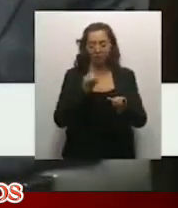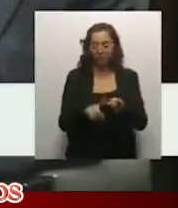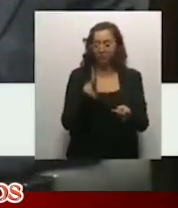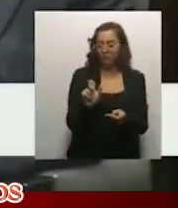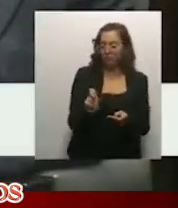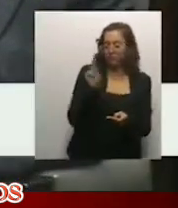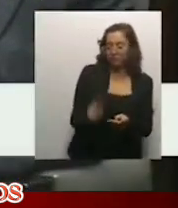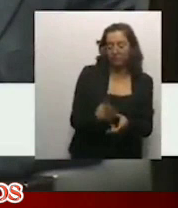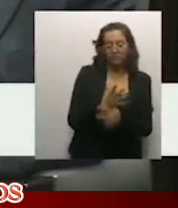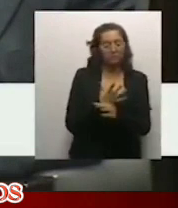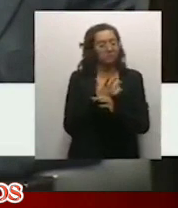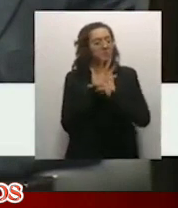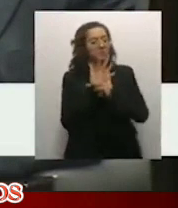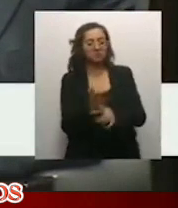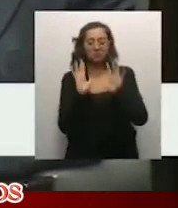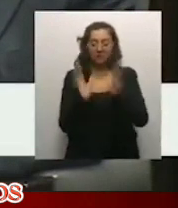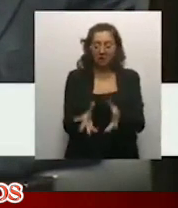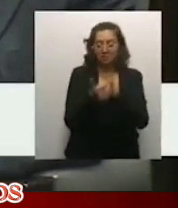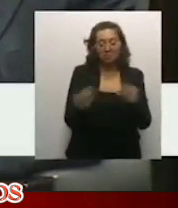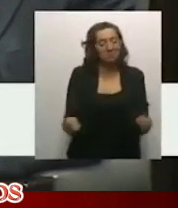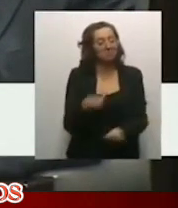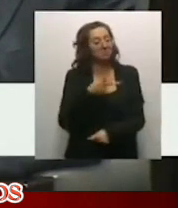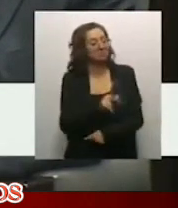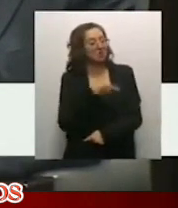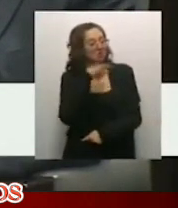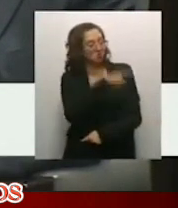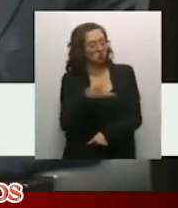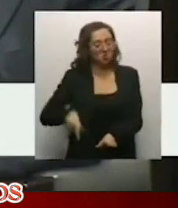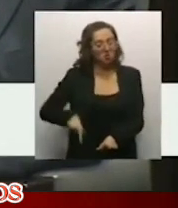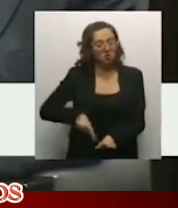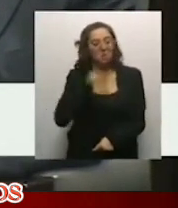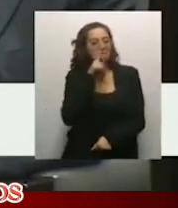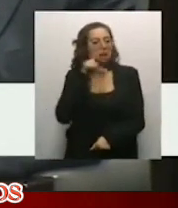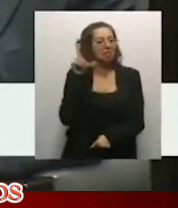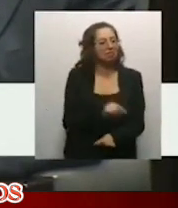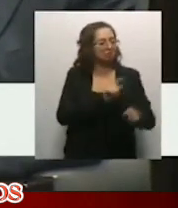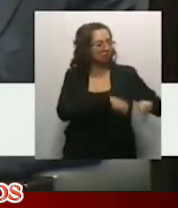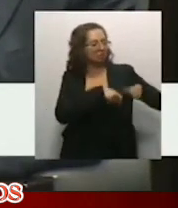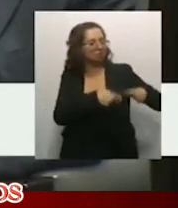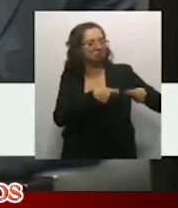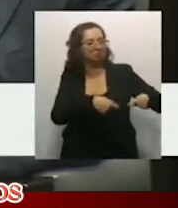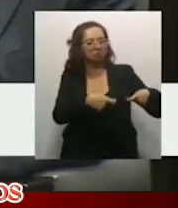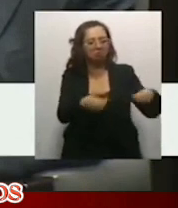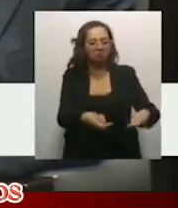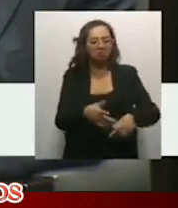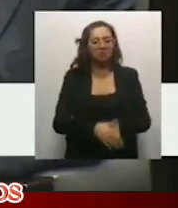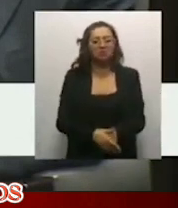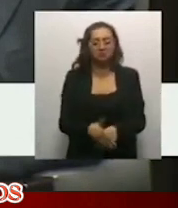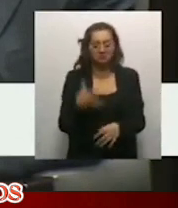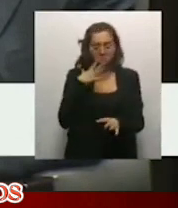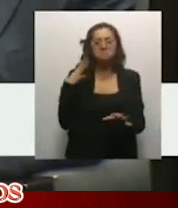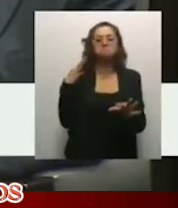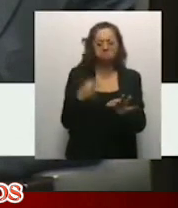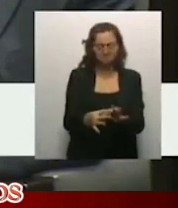cuando es la herencia maldita de sus gobiernos lo que venimos arrastrando. Es nuestra responsabilidad y es su